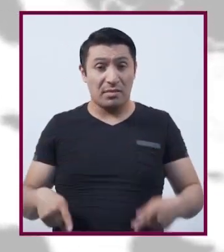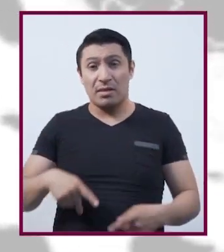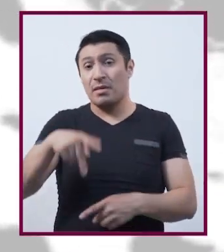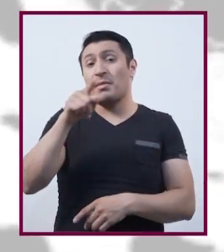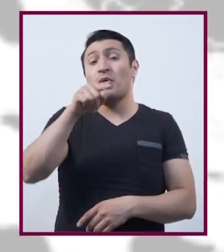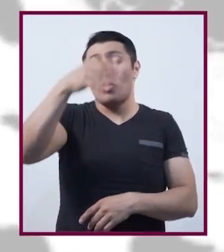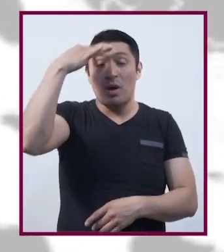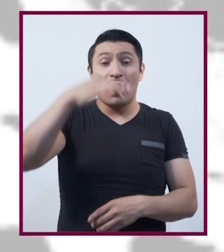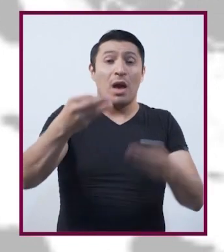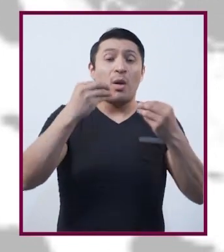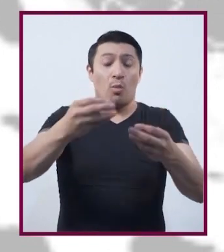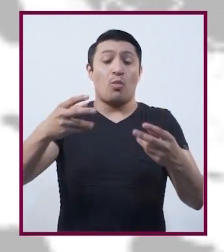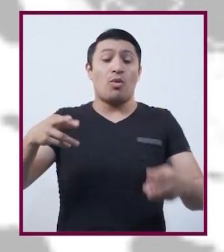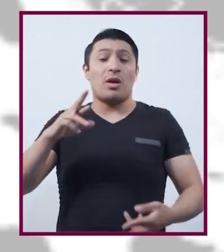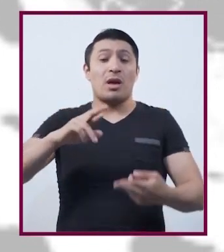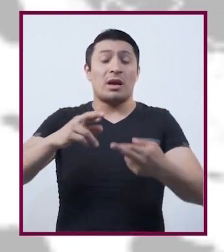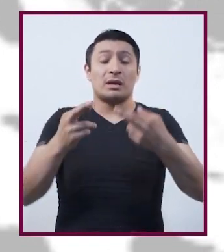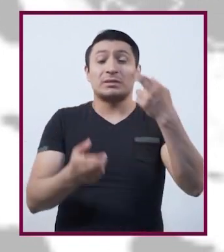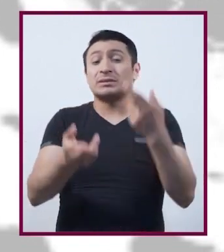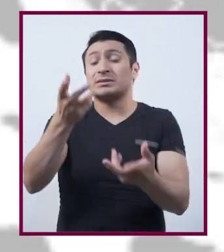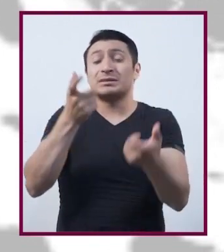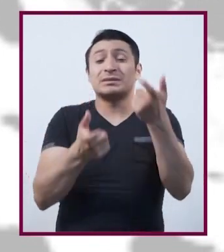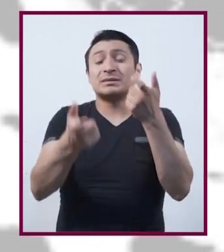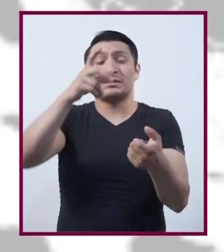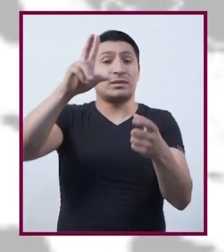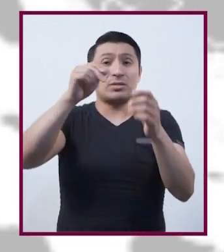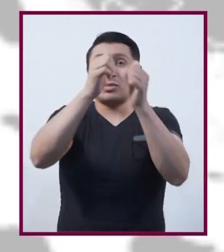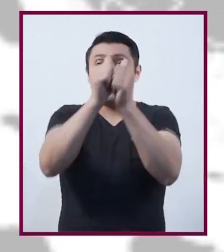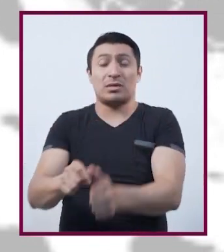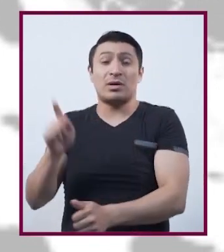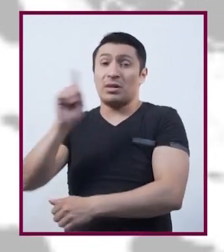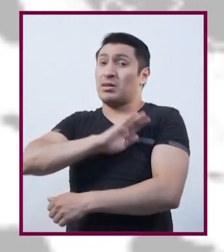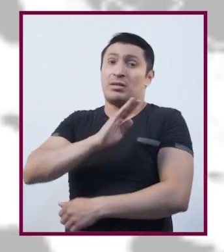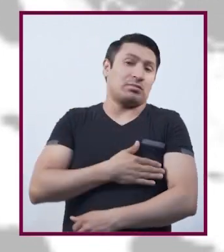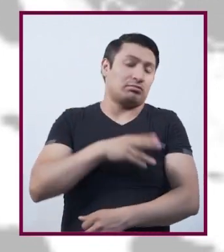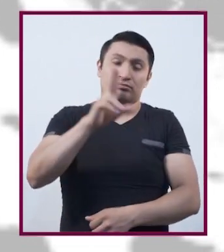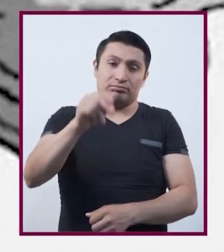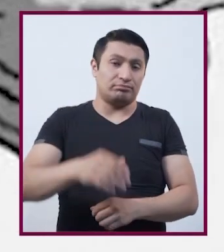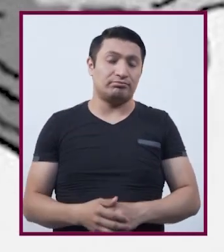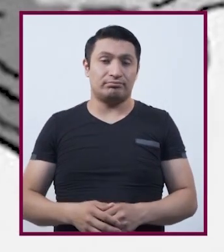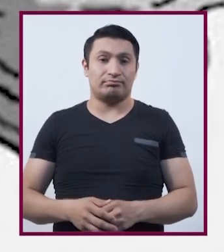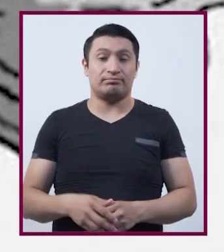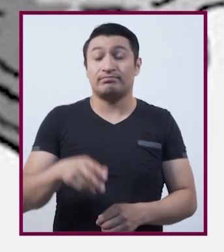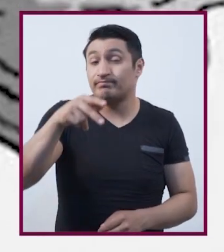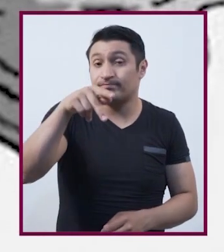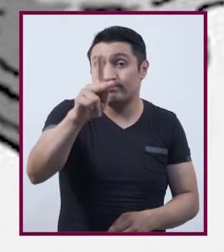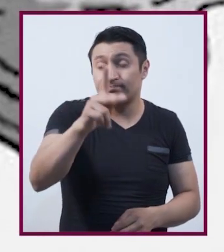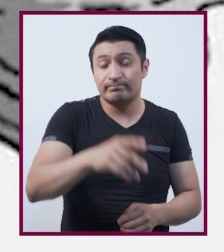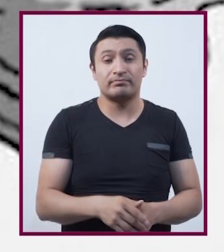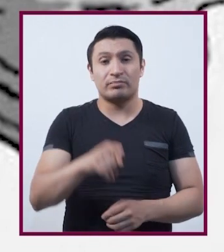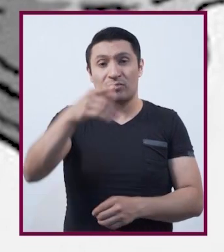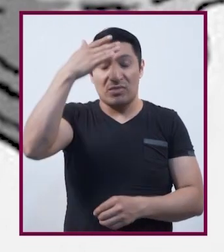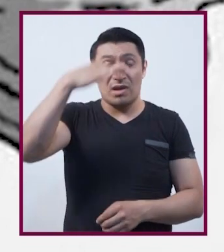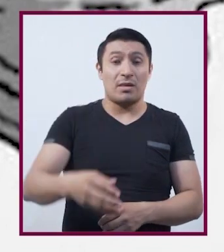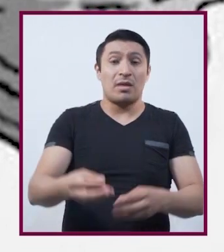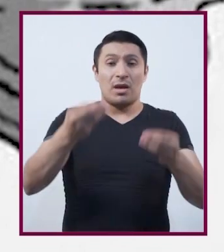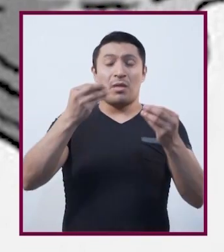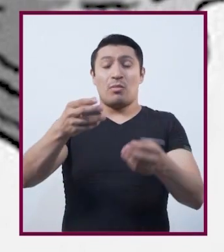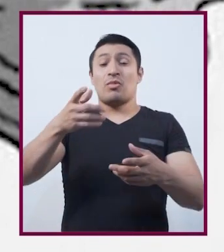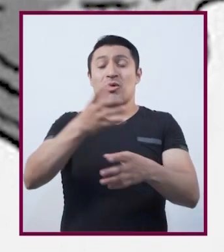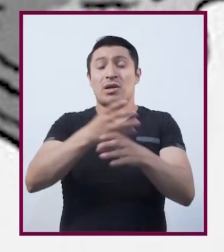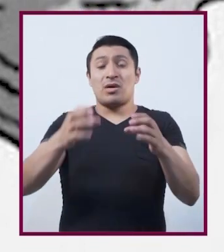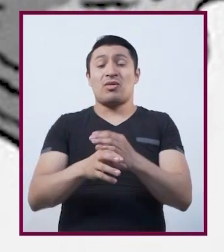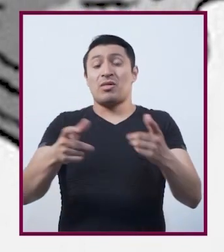historia: los banqueros holandeses, ingleses y de otras nacionalidades. A decir verdad, los